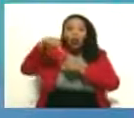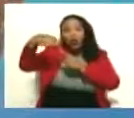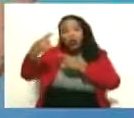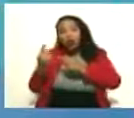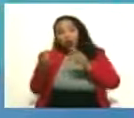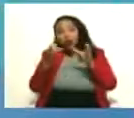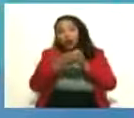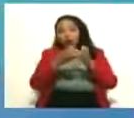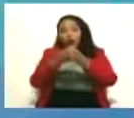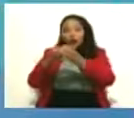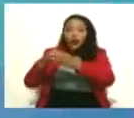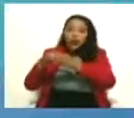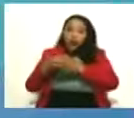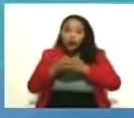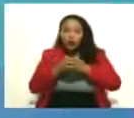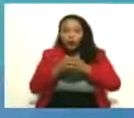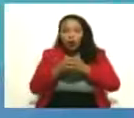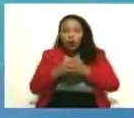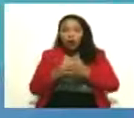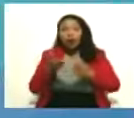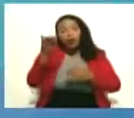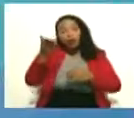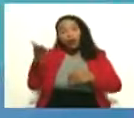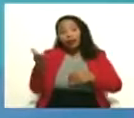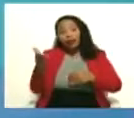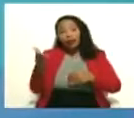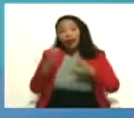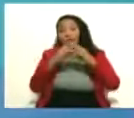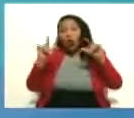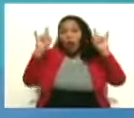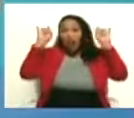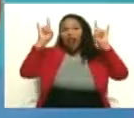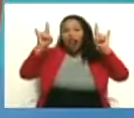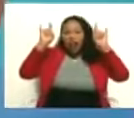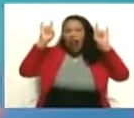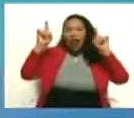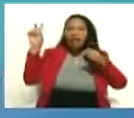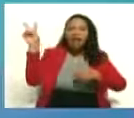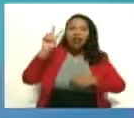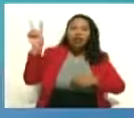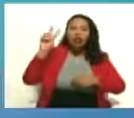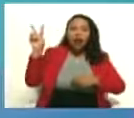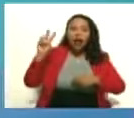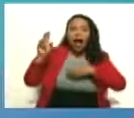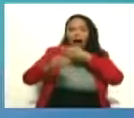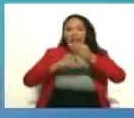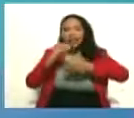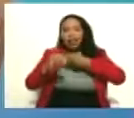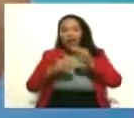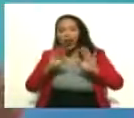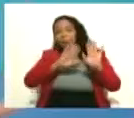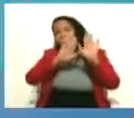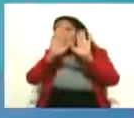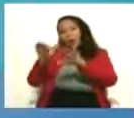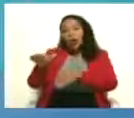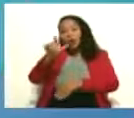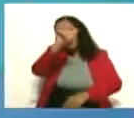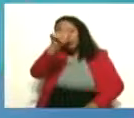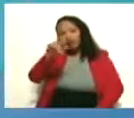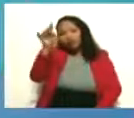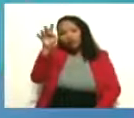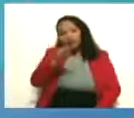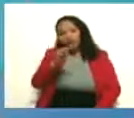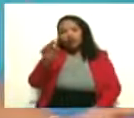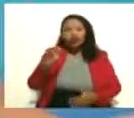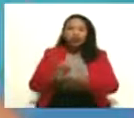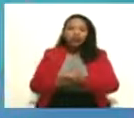estarán muchos otros grupos importantes de todo el rock venezolano manifestándose en favor de la causa de Venezuela,